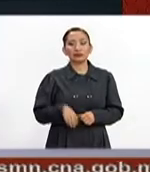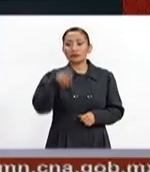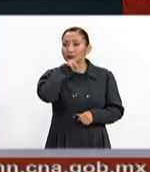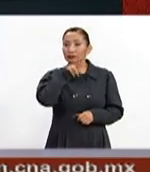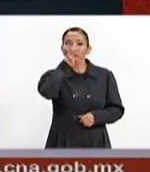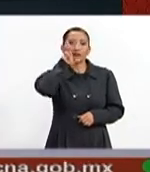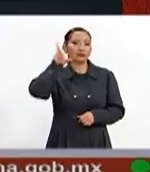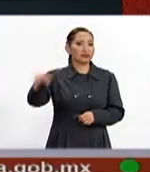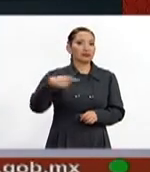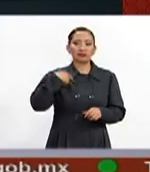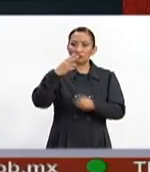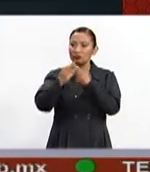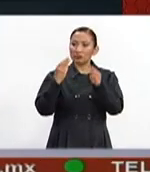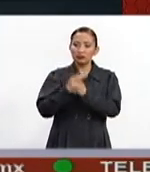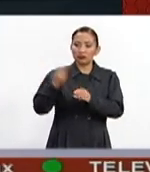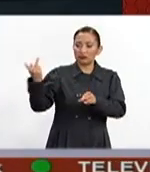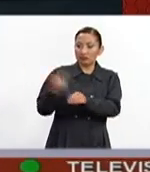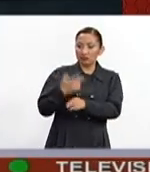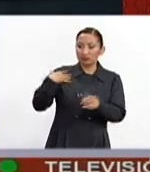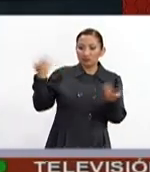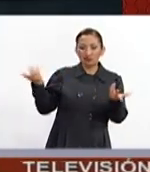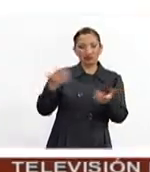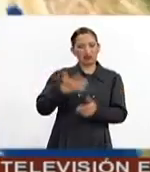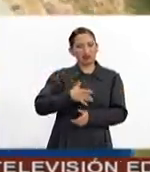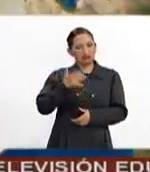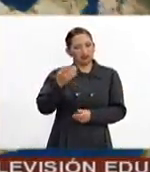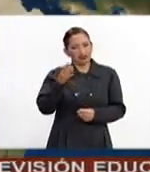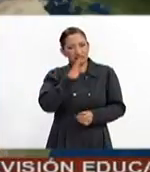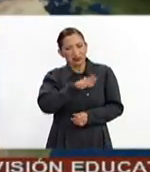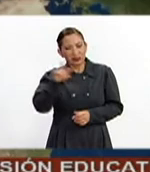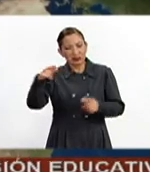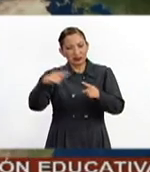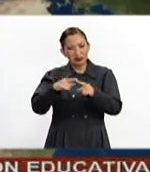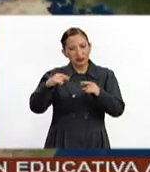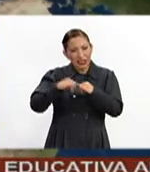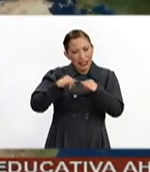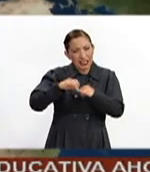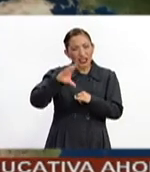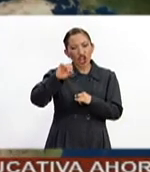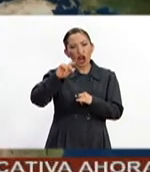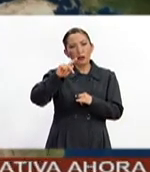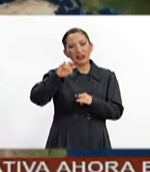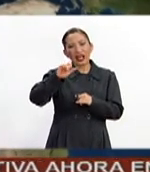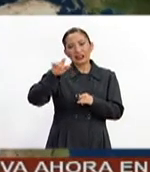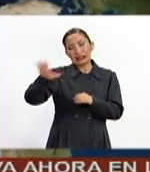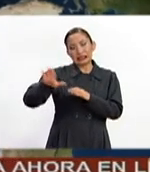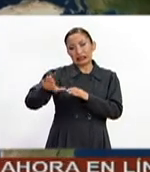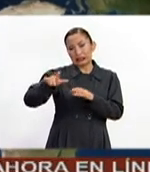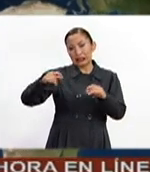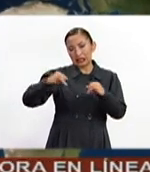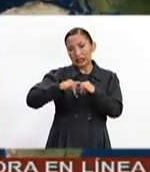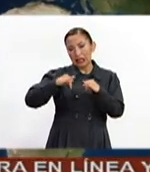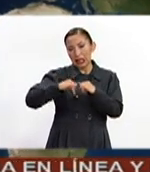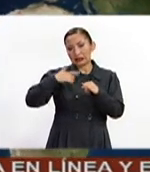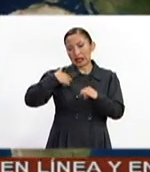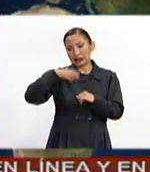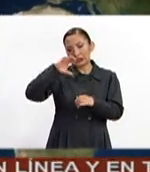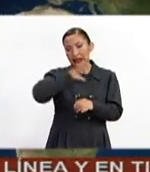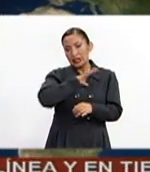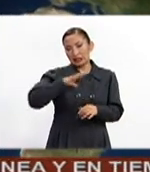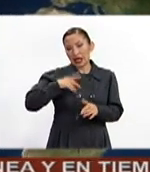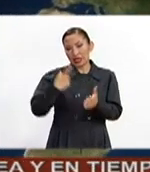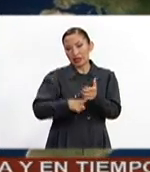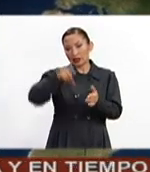De inmediato hubo reacciones en todo el mundo por este ataque contra las iglesias coptas, que son las iglesias de los cristianos